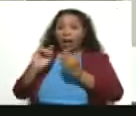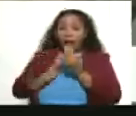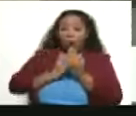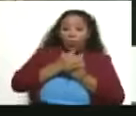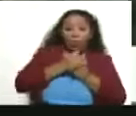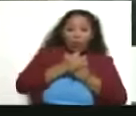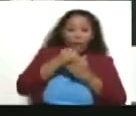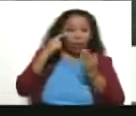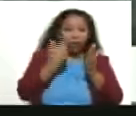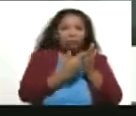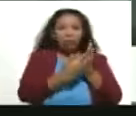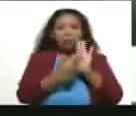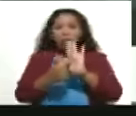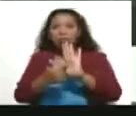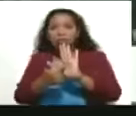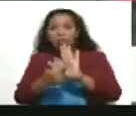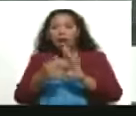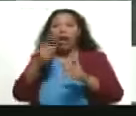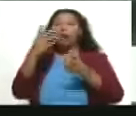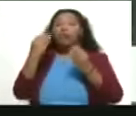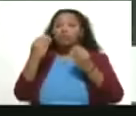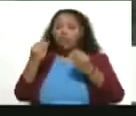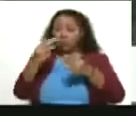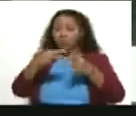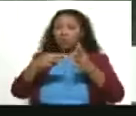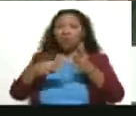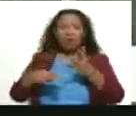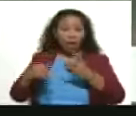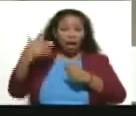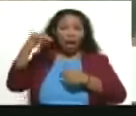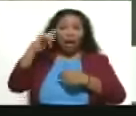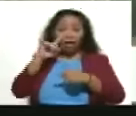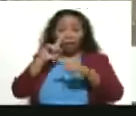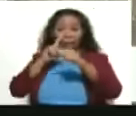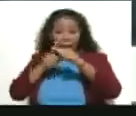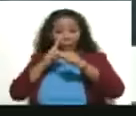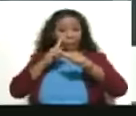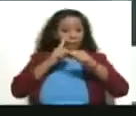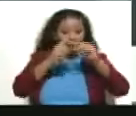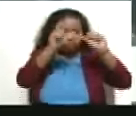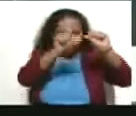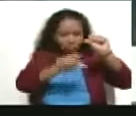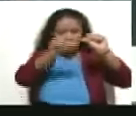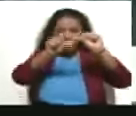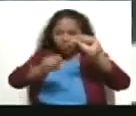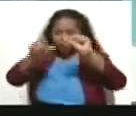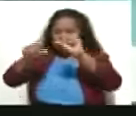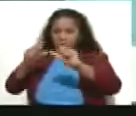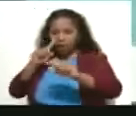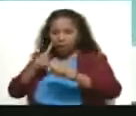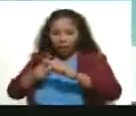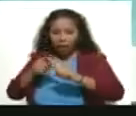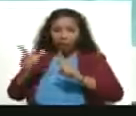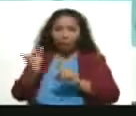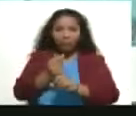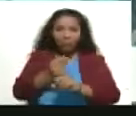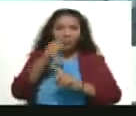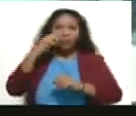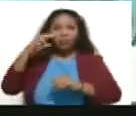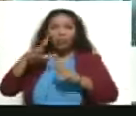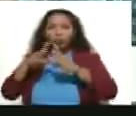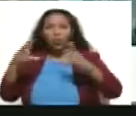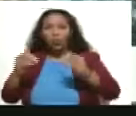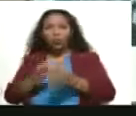también mucho material de interés criminalístico que estamos revisando, y también a toda esa